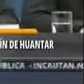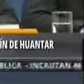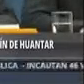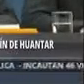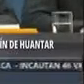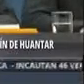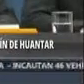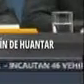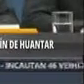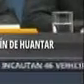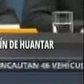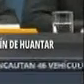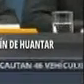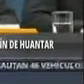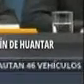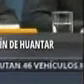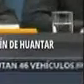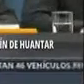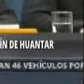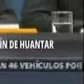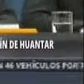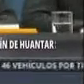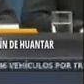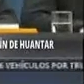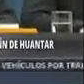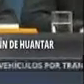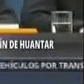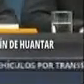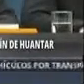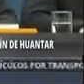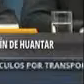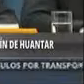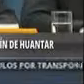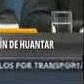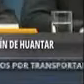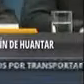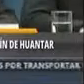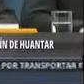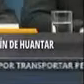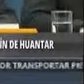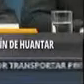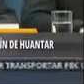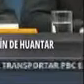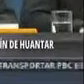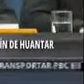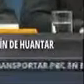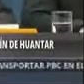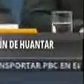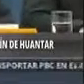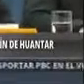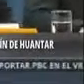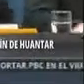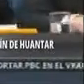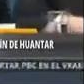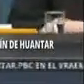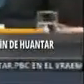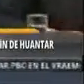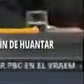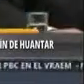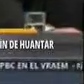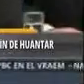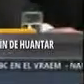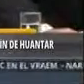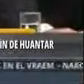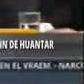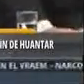denuncia penal para que el Ministerio Público investigue este nuevo hecho ilícito que afecta al país. Muchas gracias. De